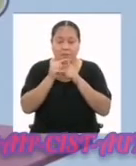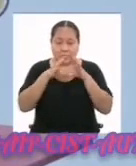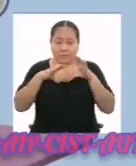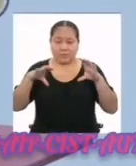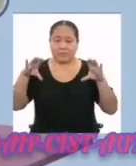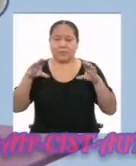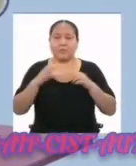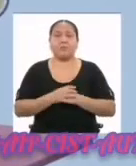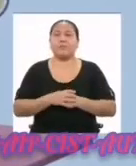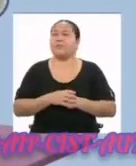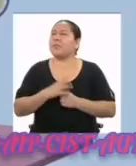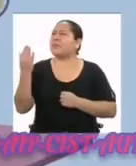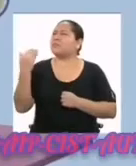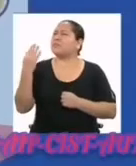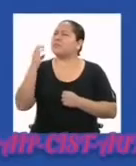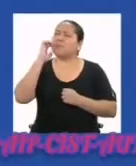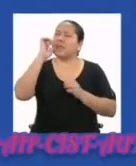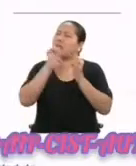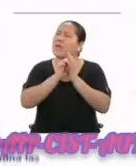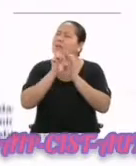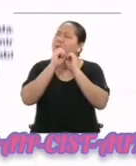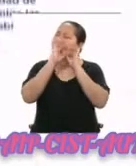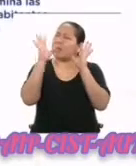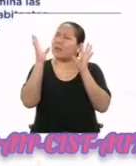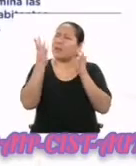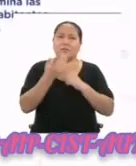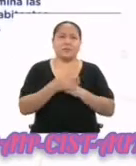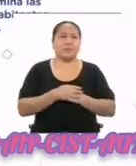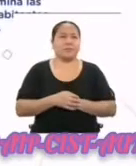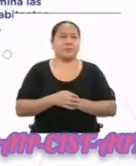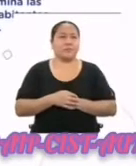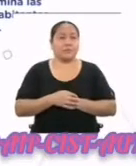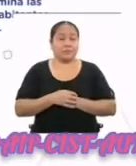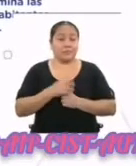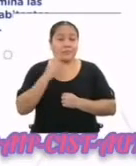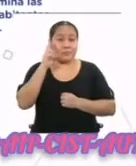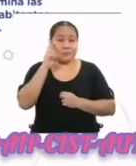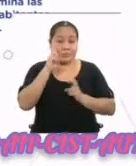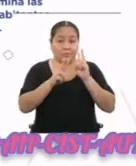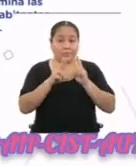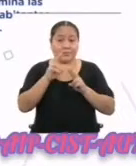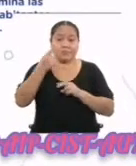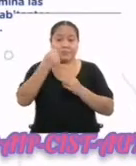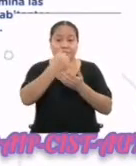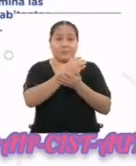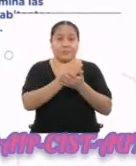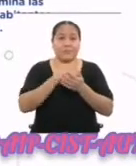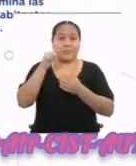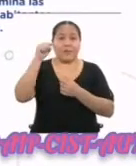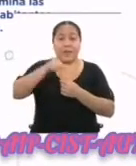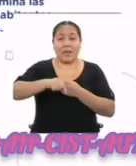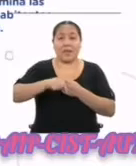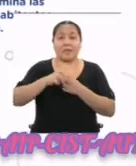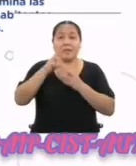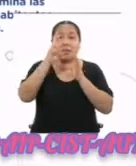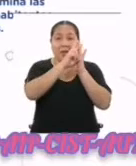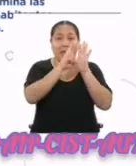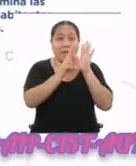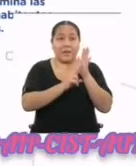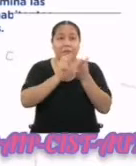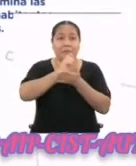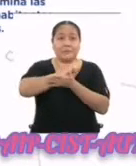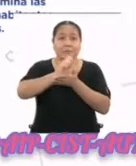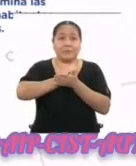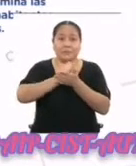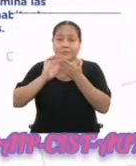ver, profesora, un ejemplo para tenerla más clara. Claro que sí. Veamos el primer párrafo. El presente reglamento, prescrito